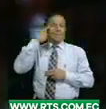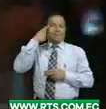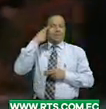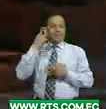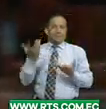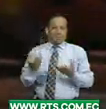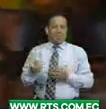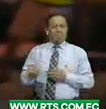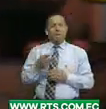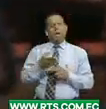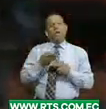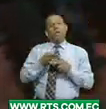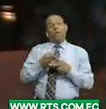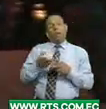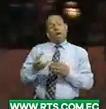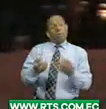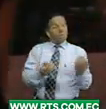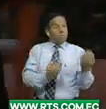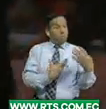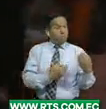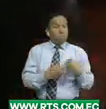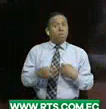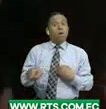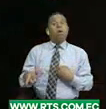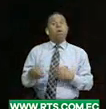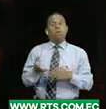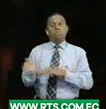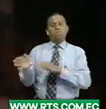y extraoficialmente se conoció que su muerte